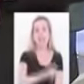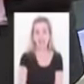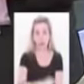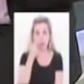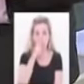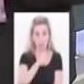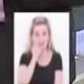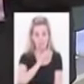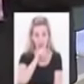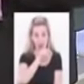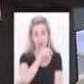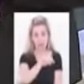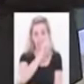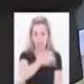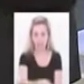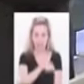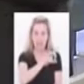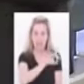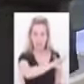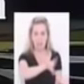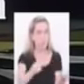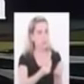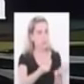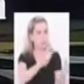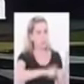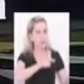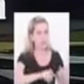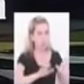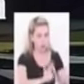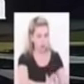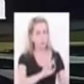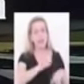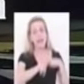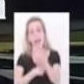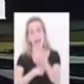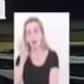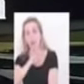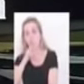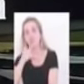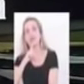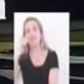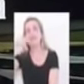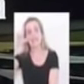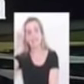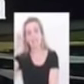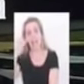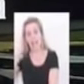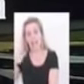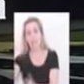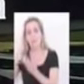la ex ministra y ahora vamos a empezar mira 26 páginas de organigrama fueron